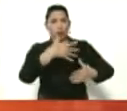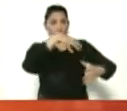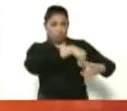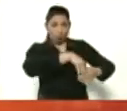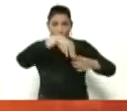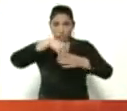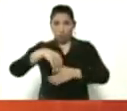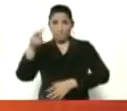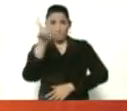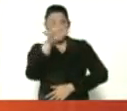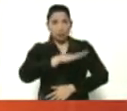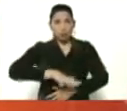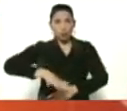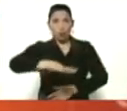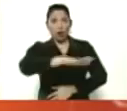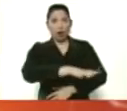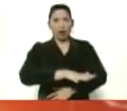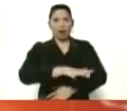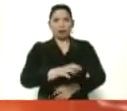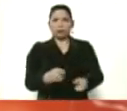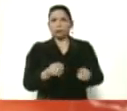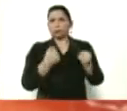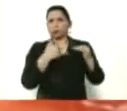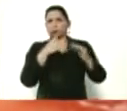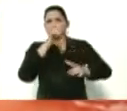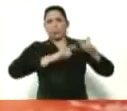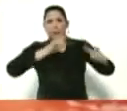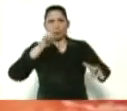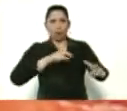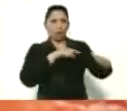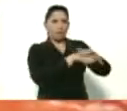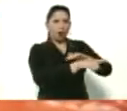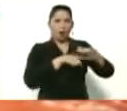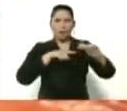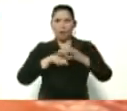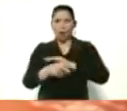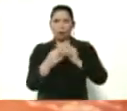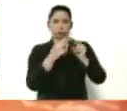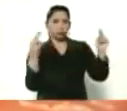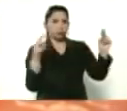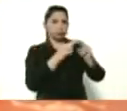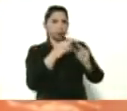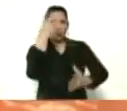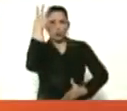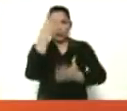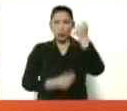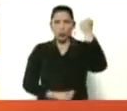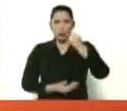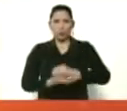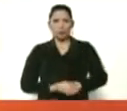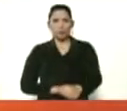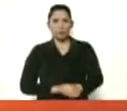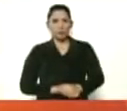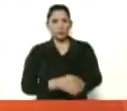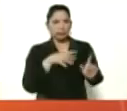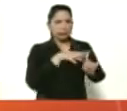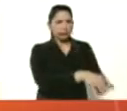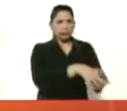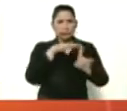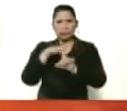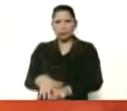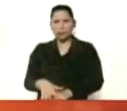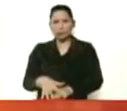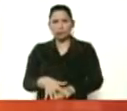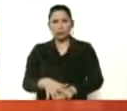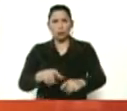en Venezuela, hubo una gran cantidad de personas que entraron por las trochas y que entraron huyendo de la xenofobia, del hambre y del